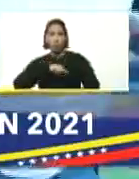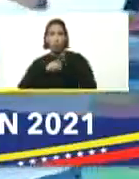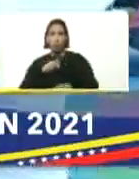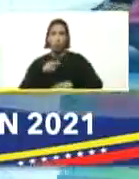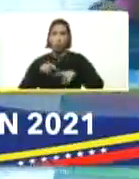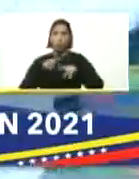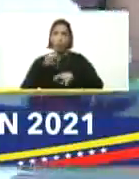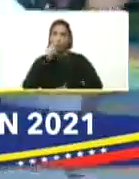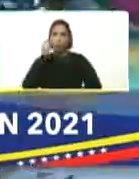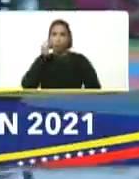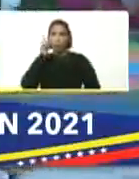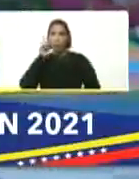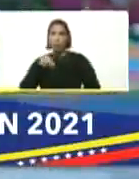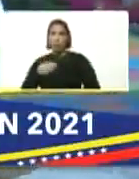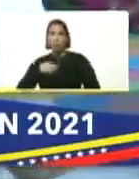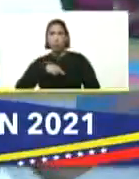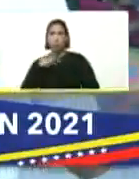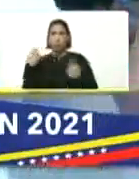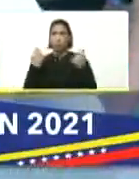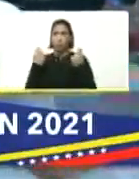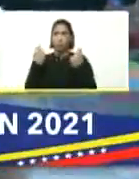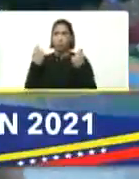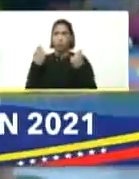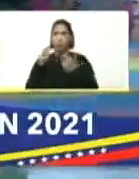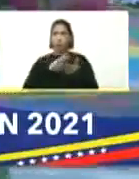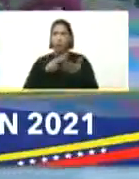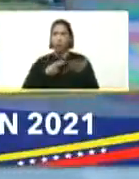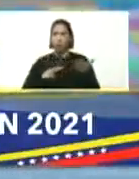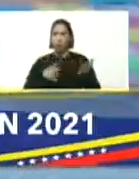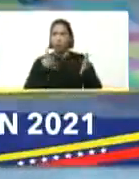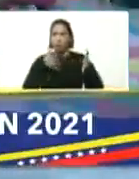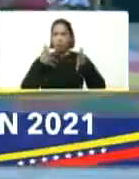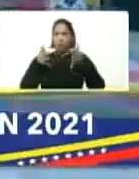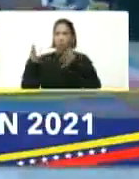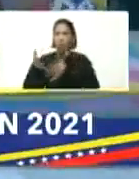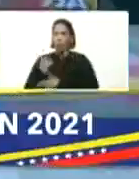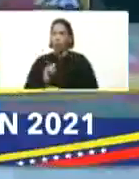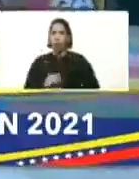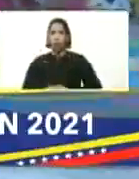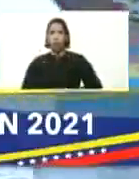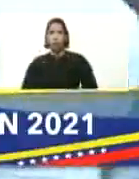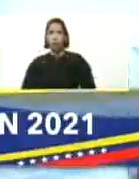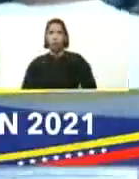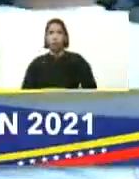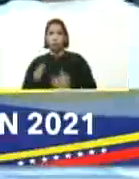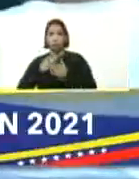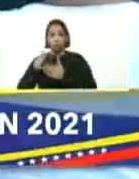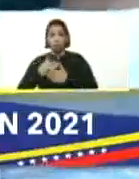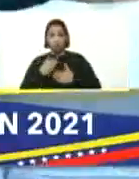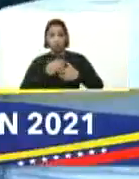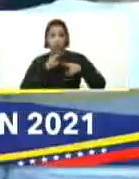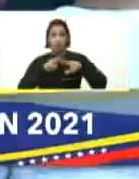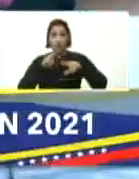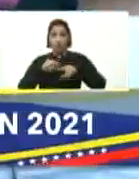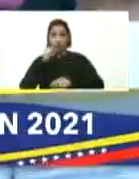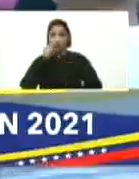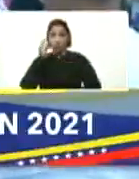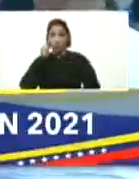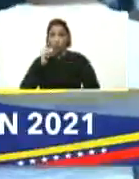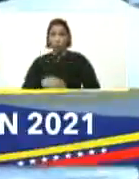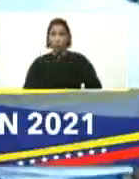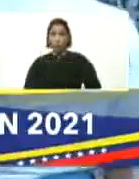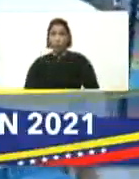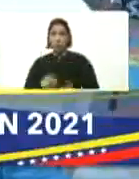y niños. También tenemos a los promotores de lectura que están, digamos, compartiendo con las niñas y niños la